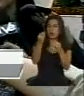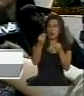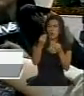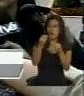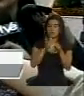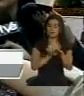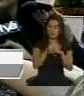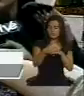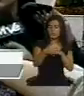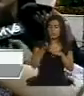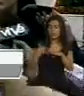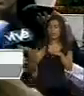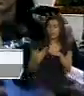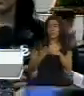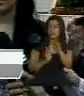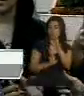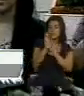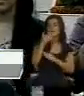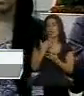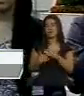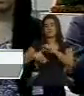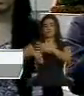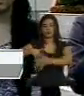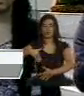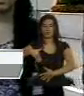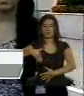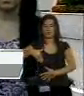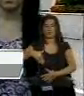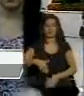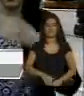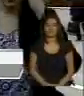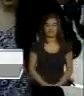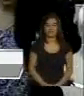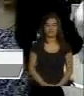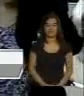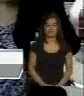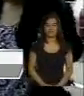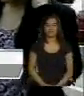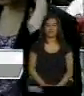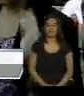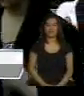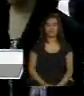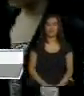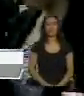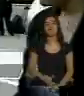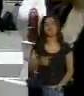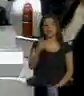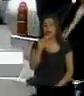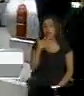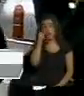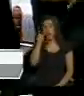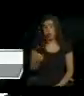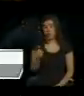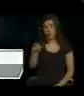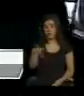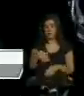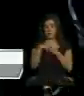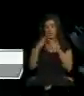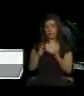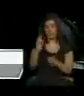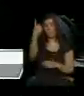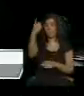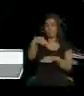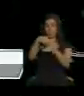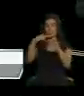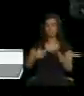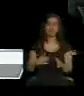tanto en el sur como en el norte. Gracias. Bien, muchísimas gracias al primer ministro de Jamaica, Andrew Holness, por estas palabras